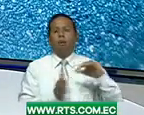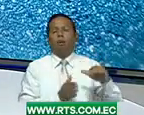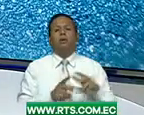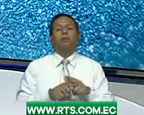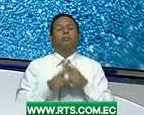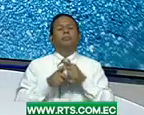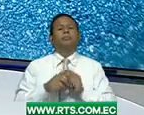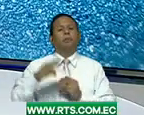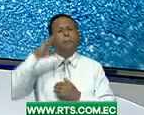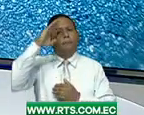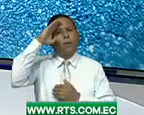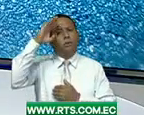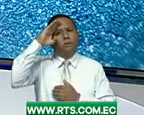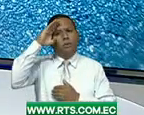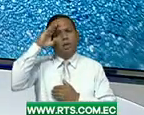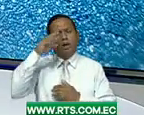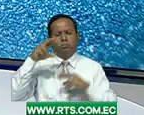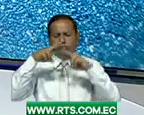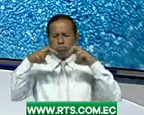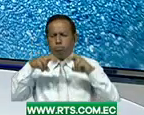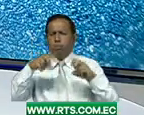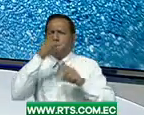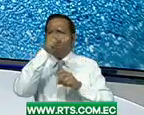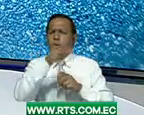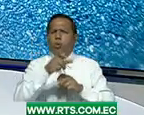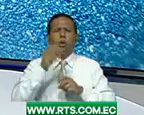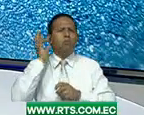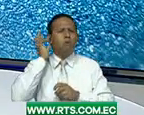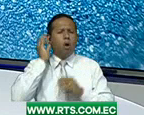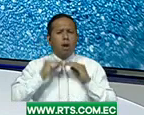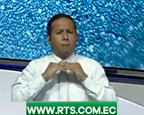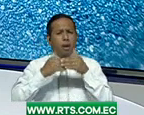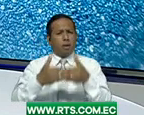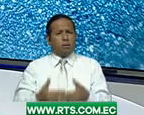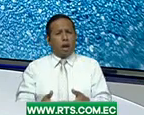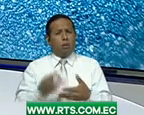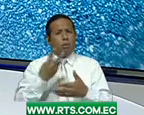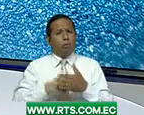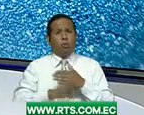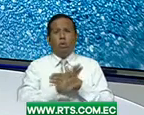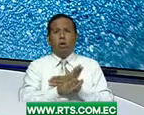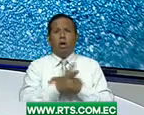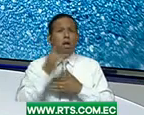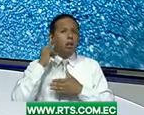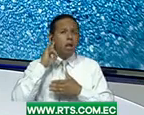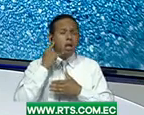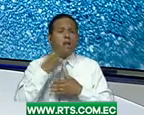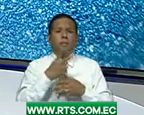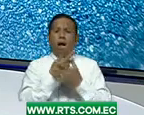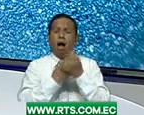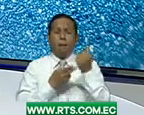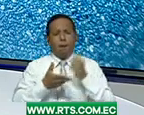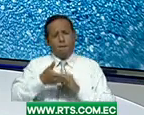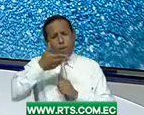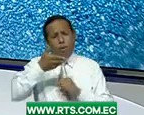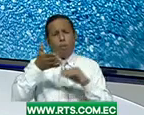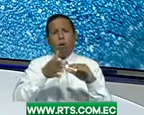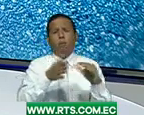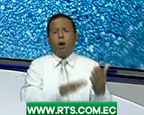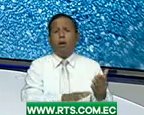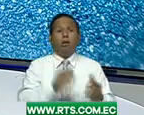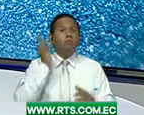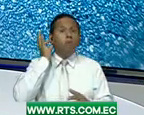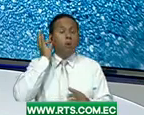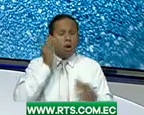el asesinato de una joven embarazada y de su hija de año y medio en el noroeste de Guayaquil. La mujer fallecida fue sometida a una cesárea